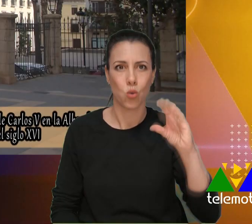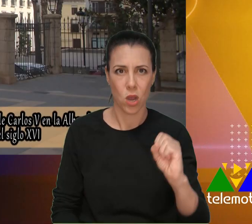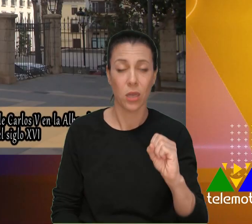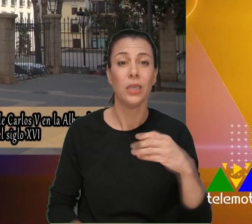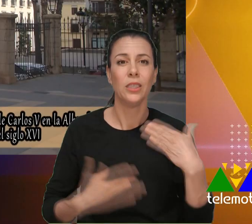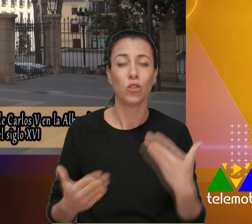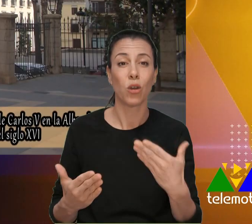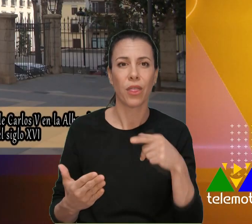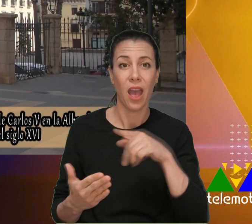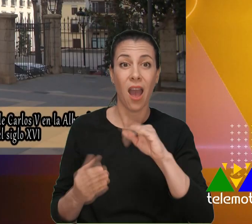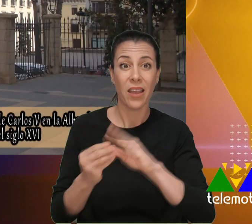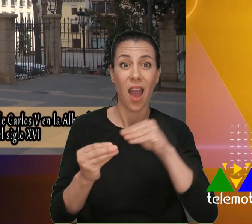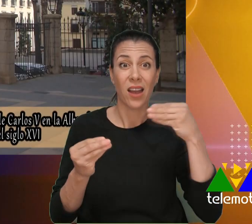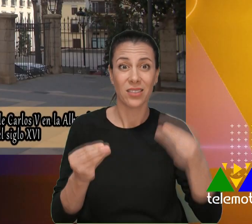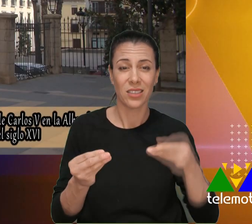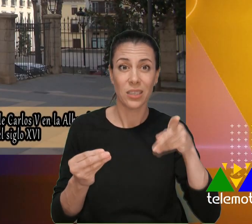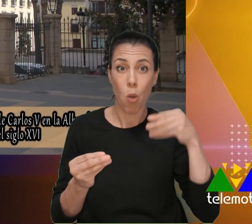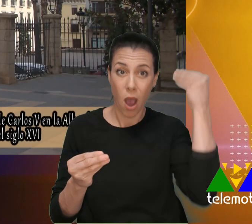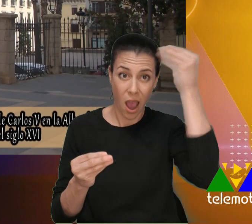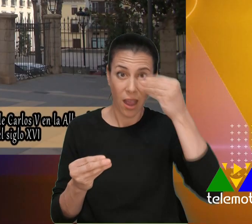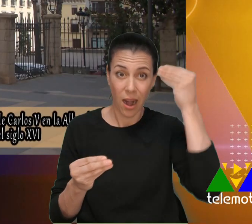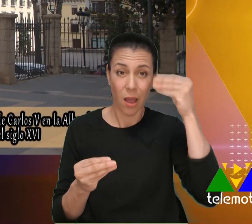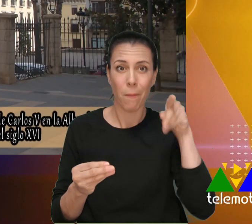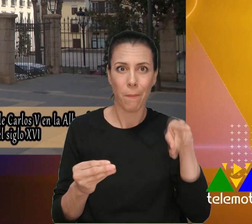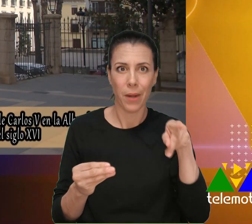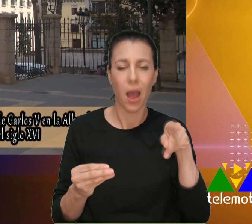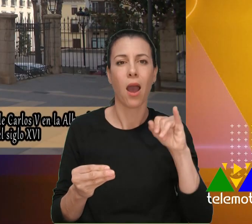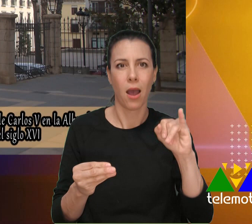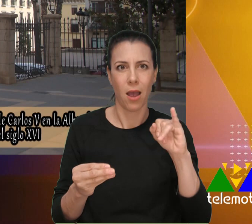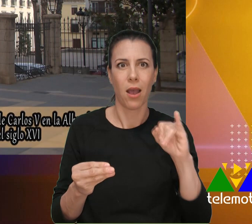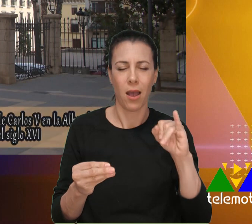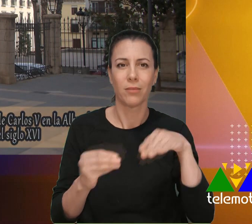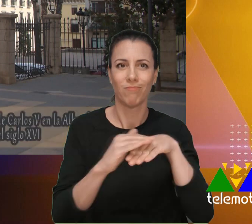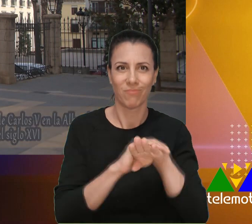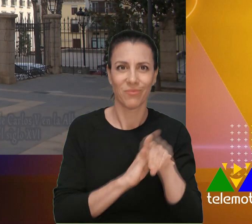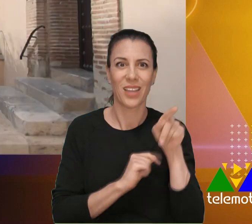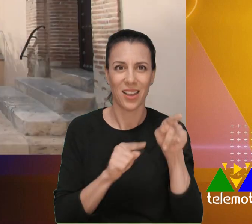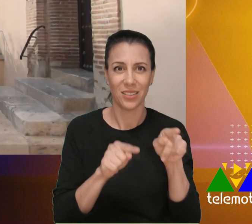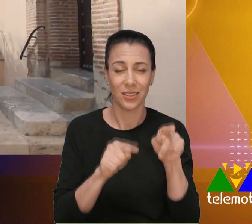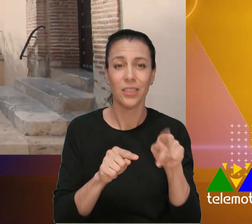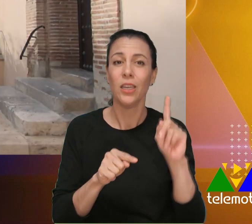se conservan en el archivo de la Alhambra, que es donde la Alhambra no solo fue,